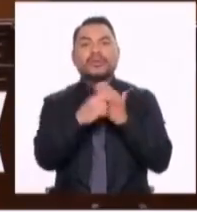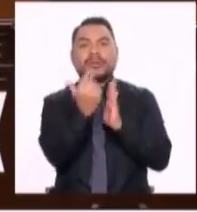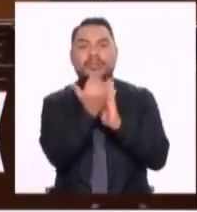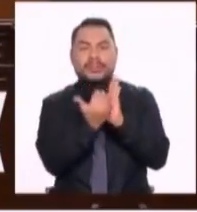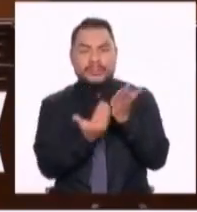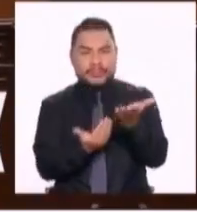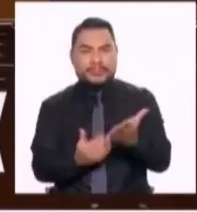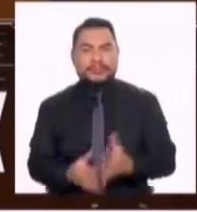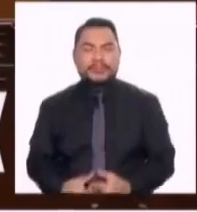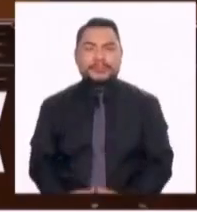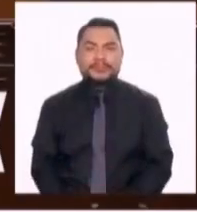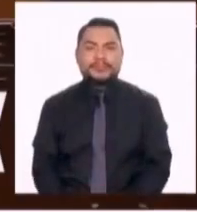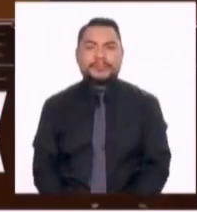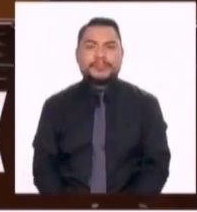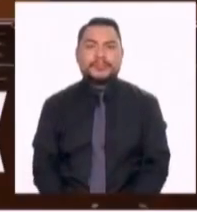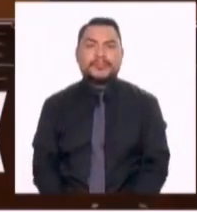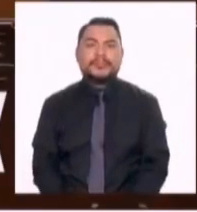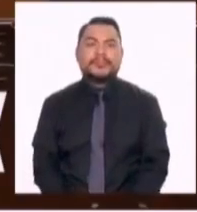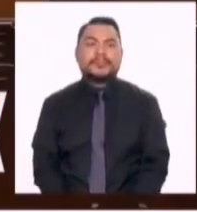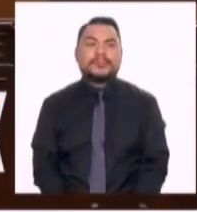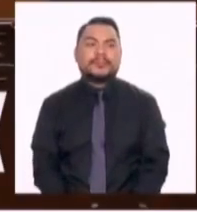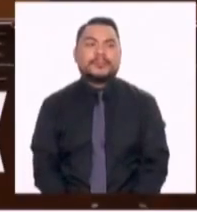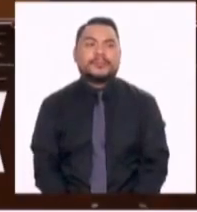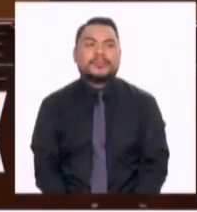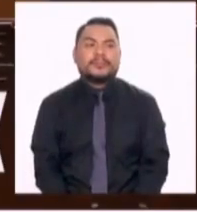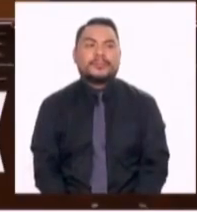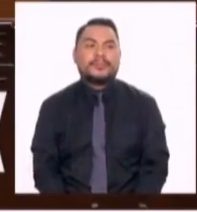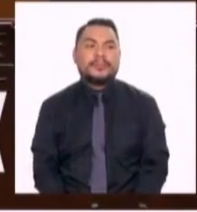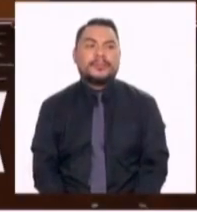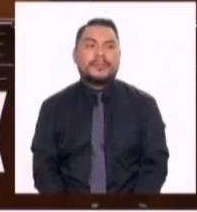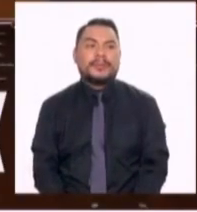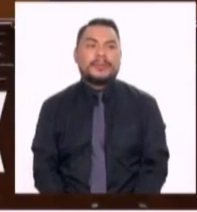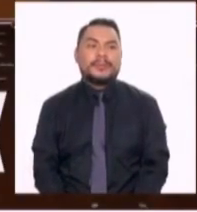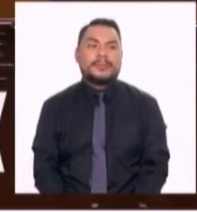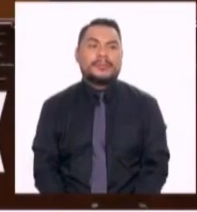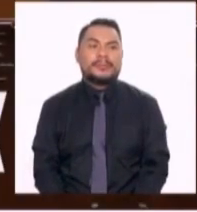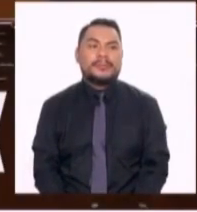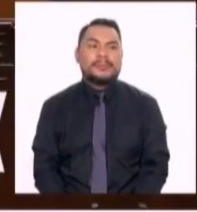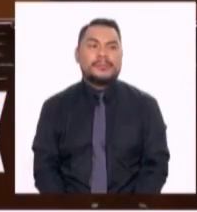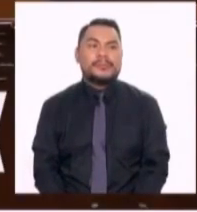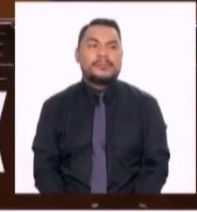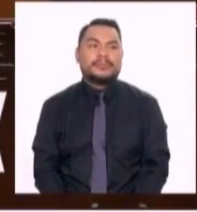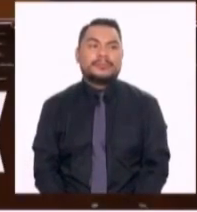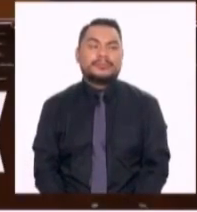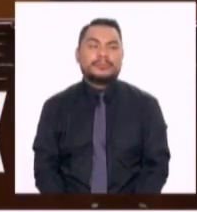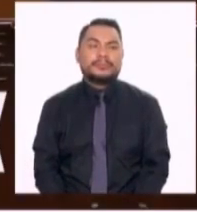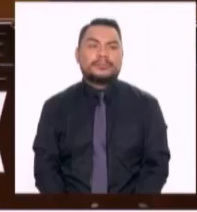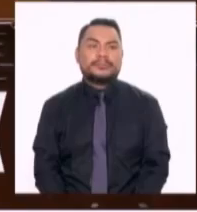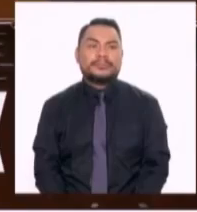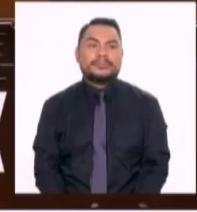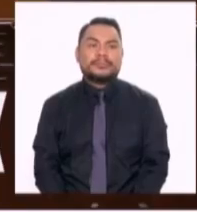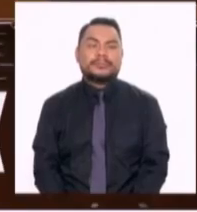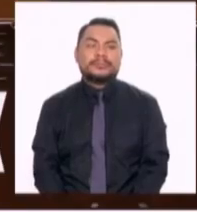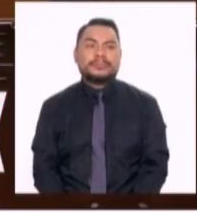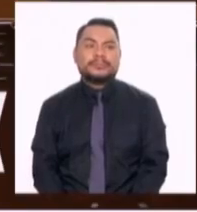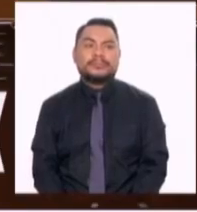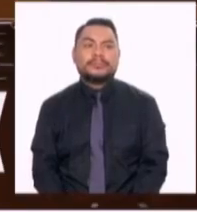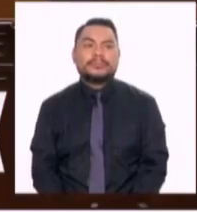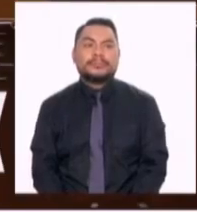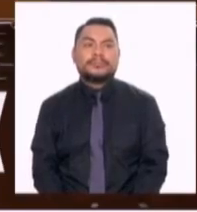peor, ¿no? Nadie está seguro al salir de su casa y regresar sano, ¿no? Estamos mal en